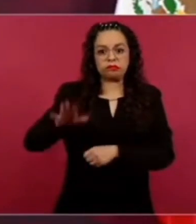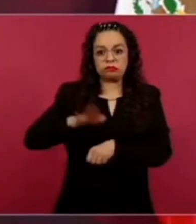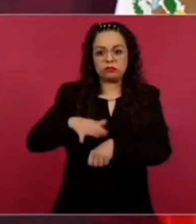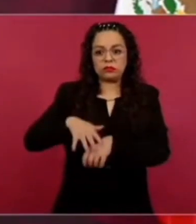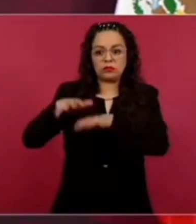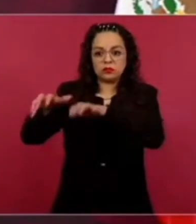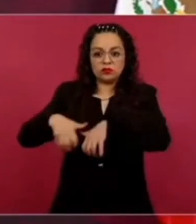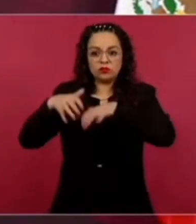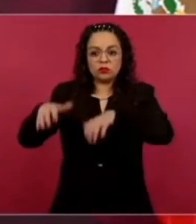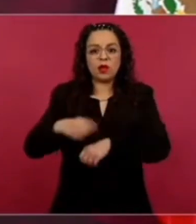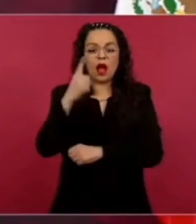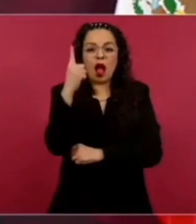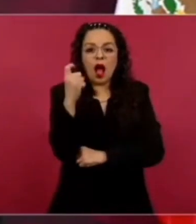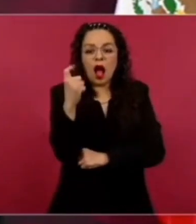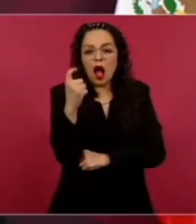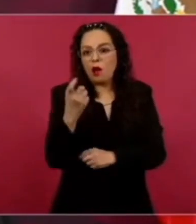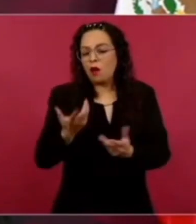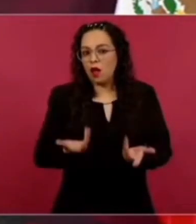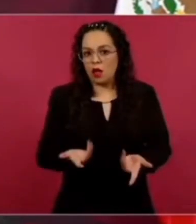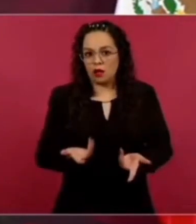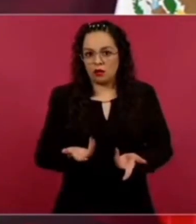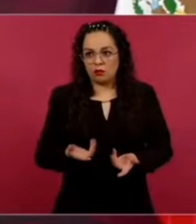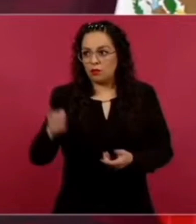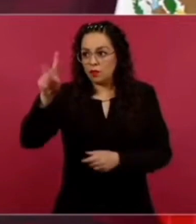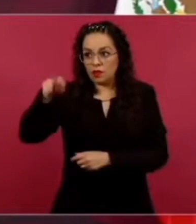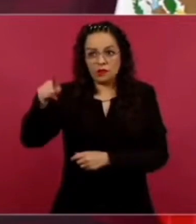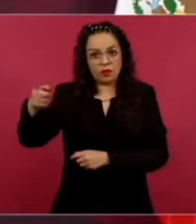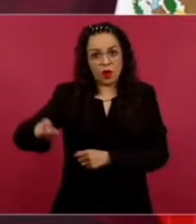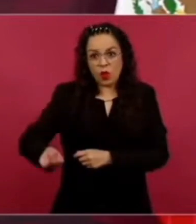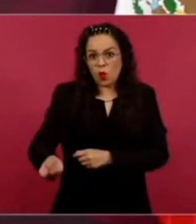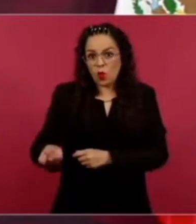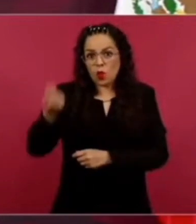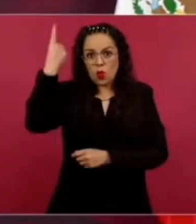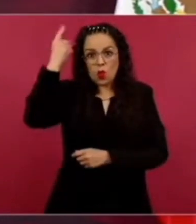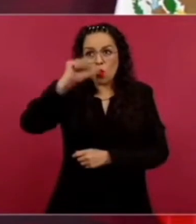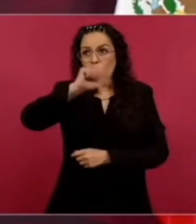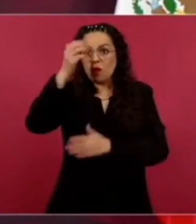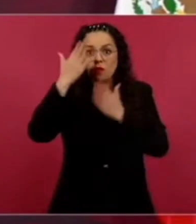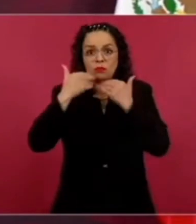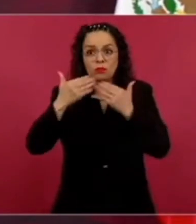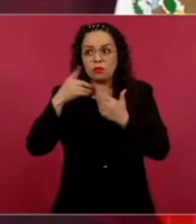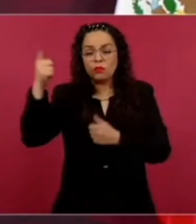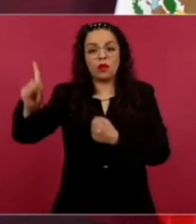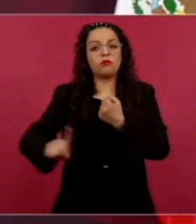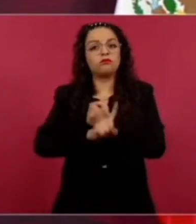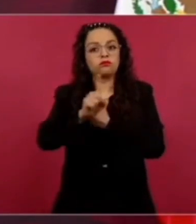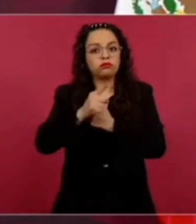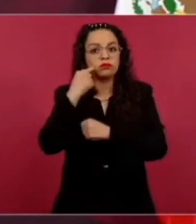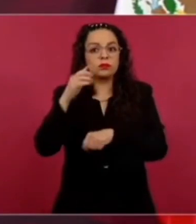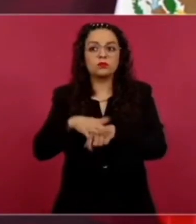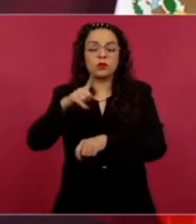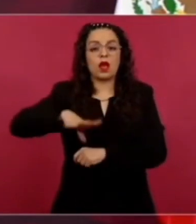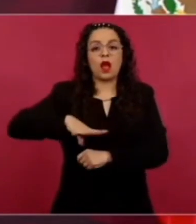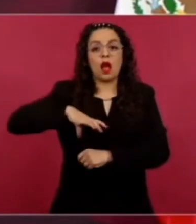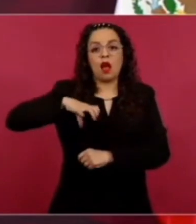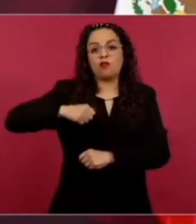que se está afectando por sobreexplotación.